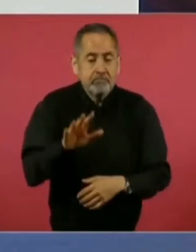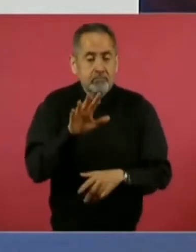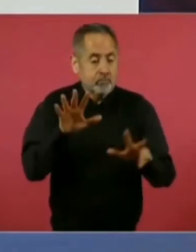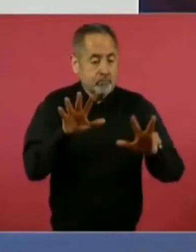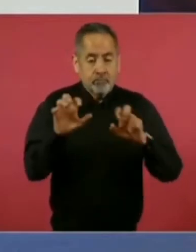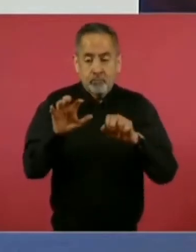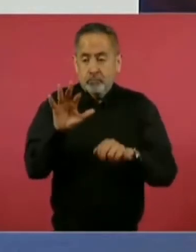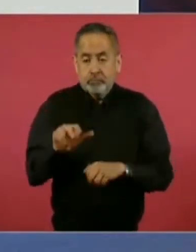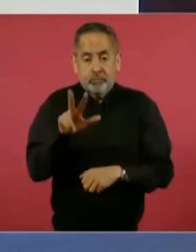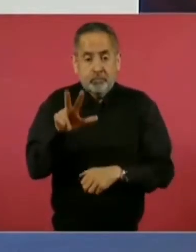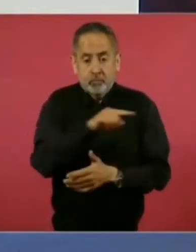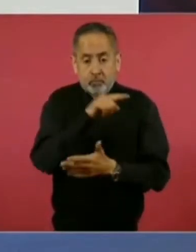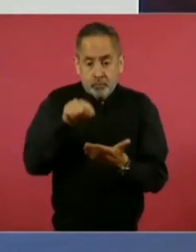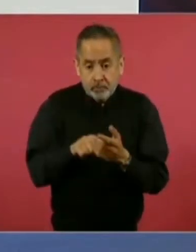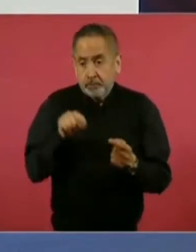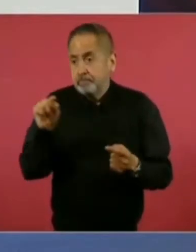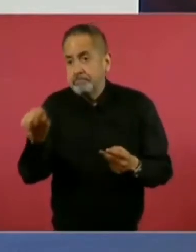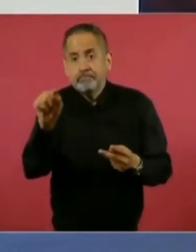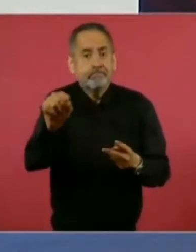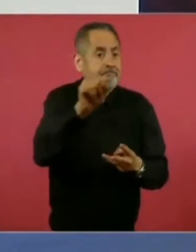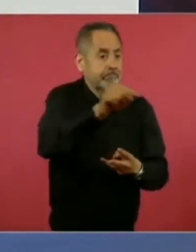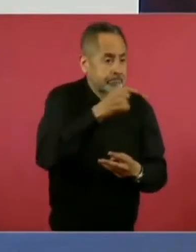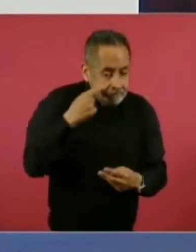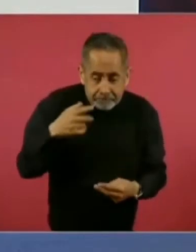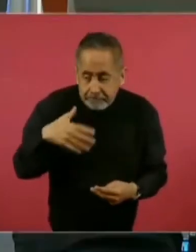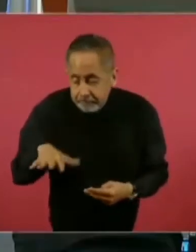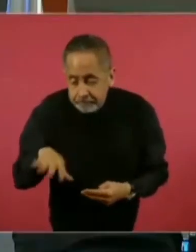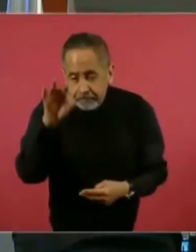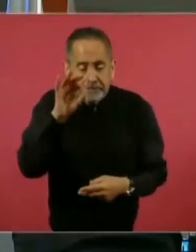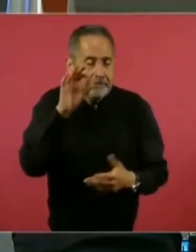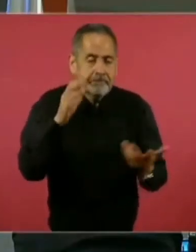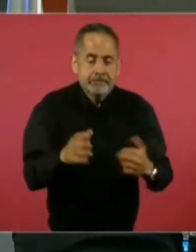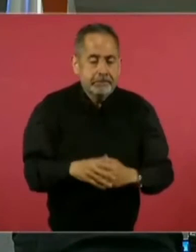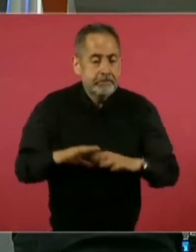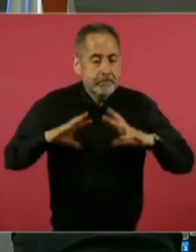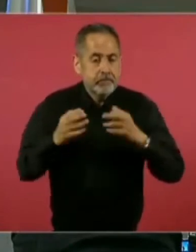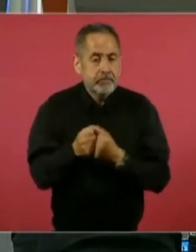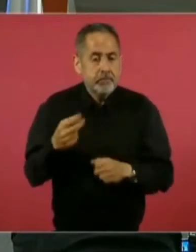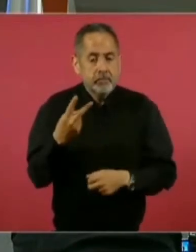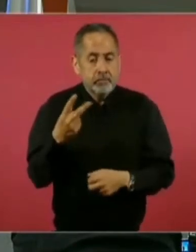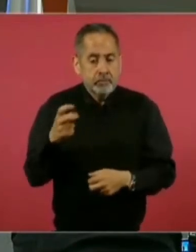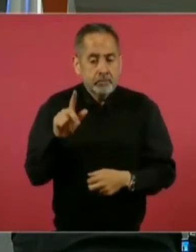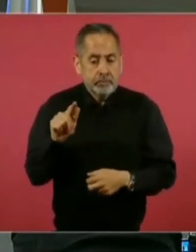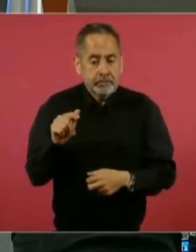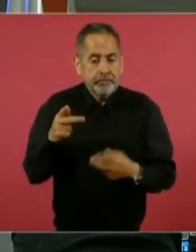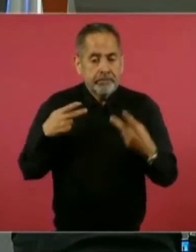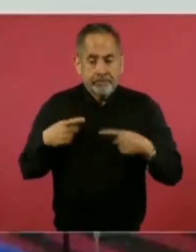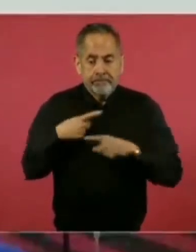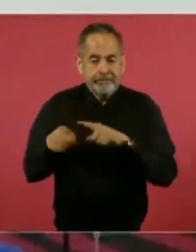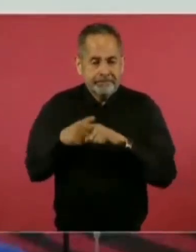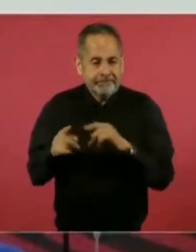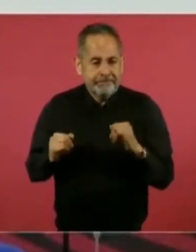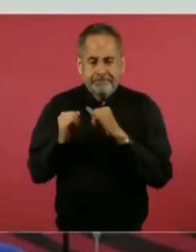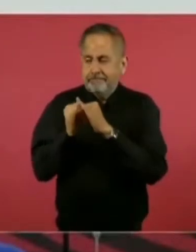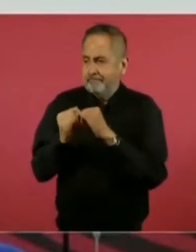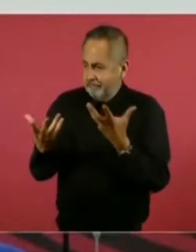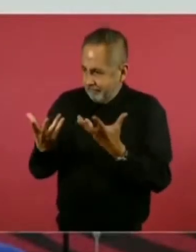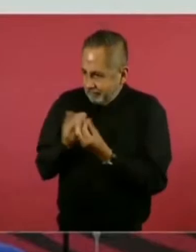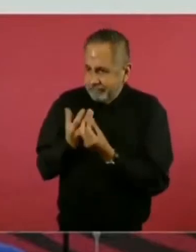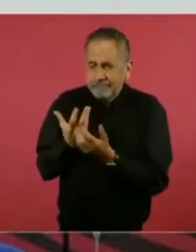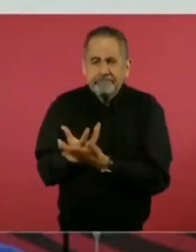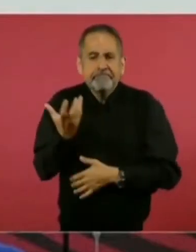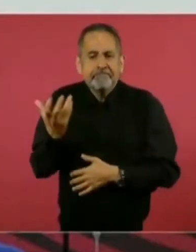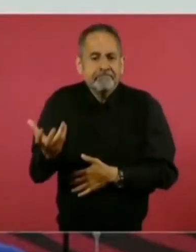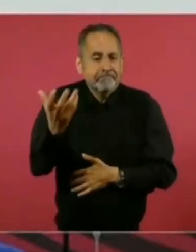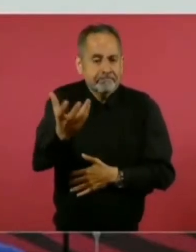858 sitios con la participación de 270 personas de las distintas instituciones y con